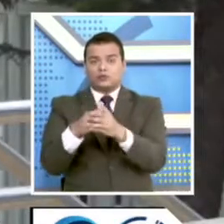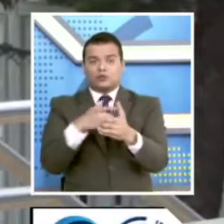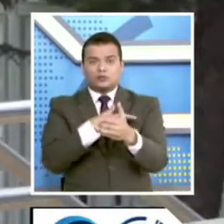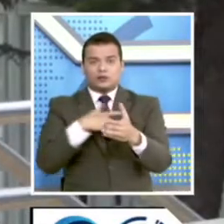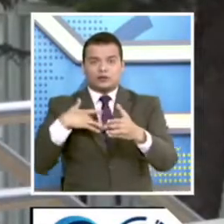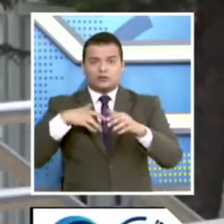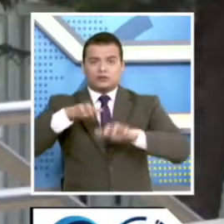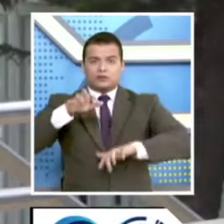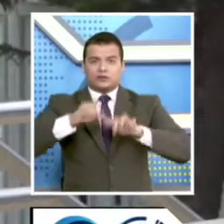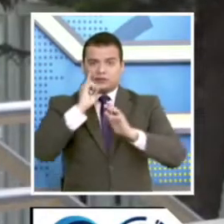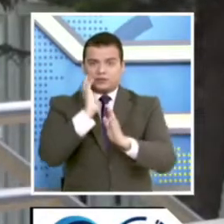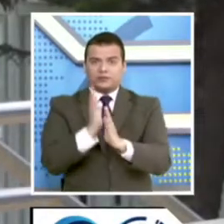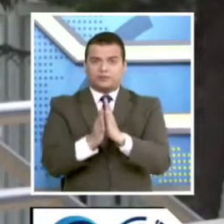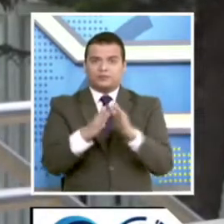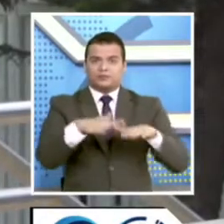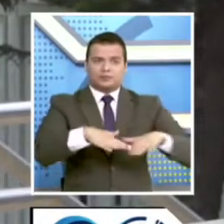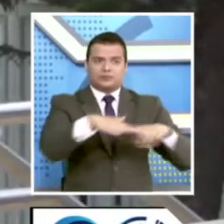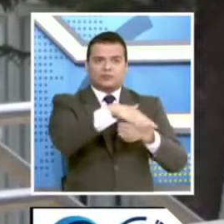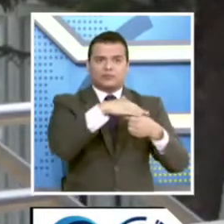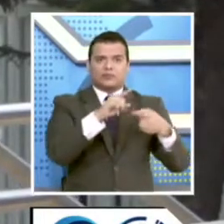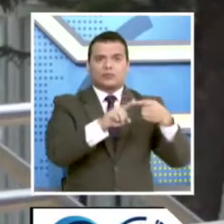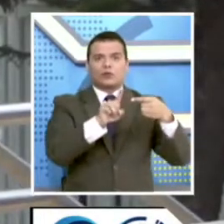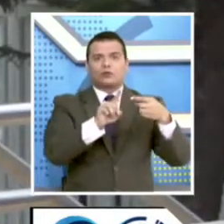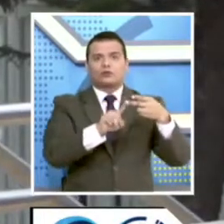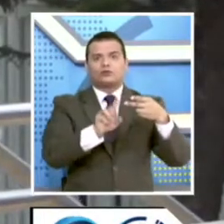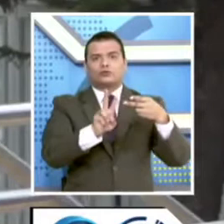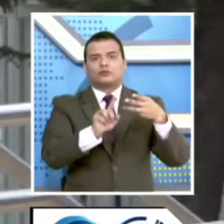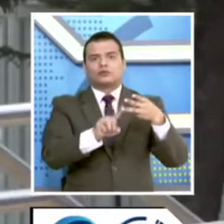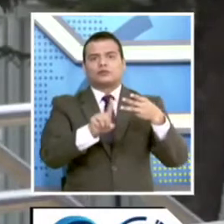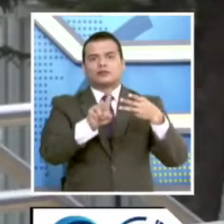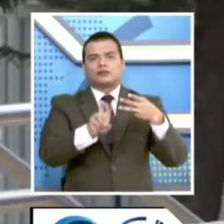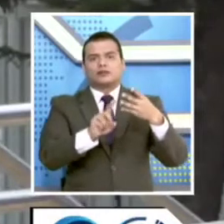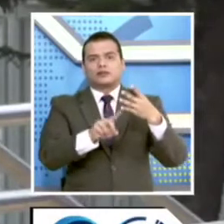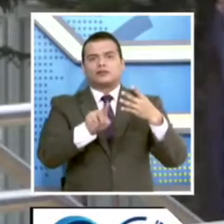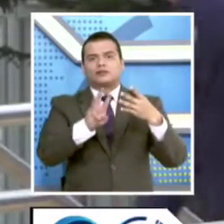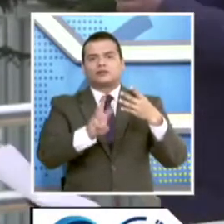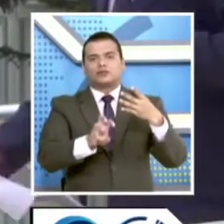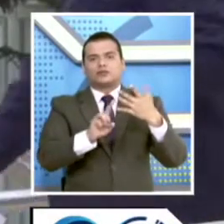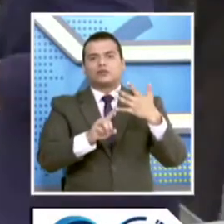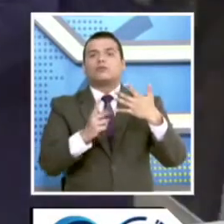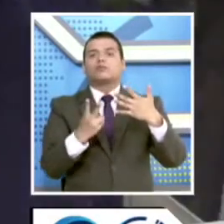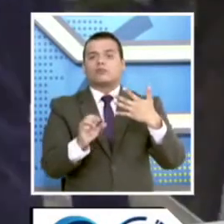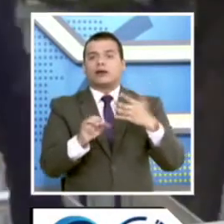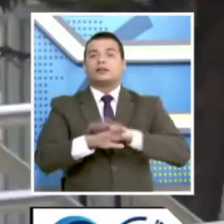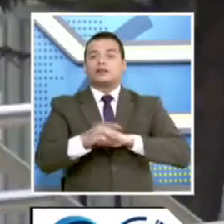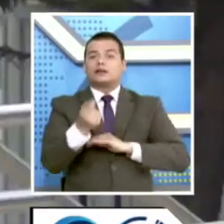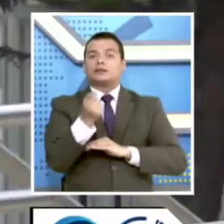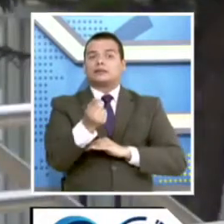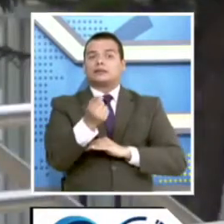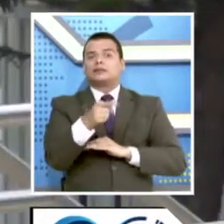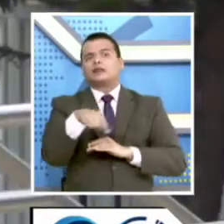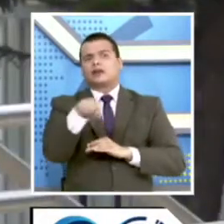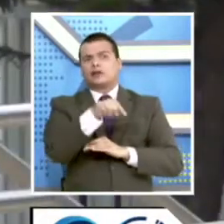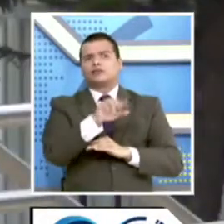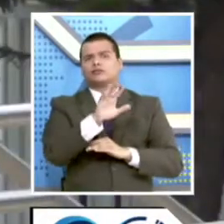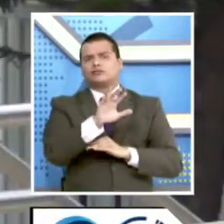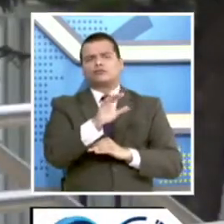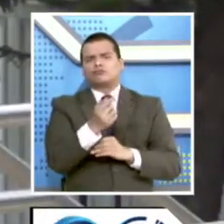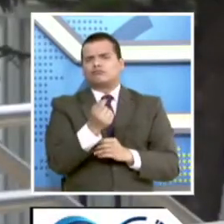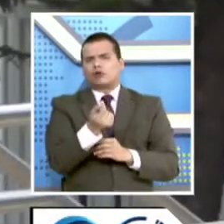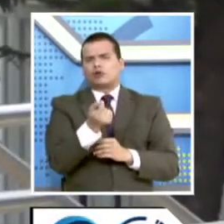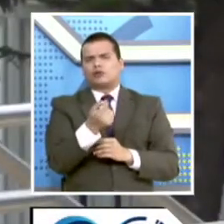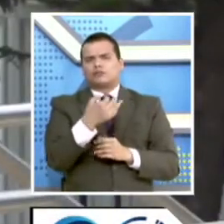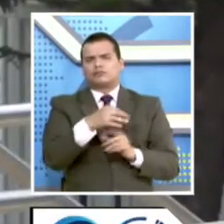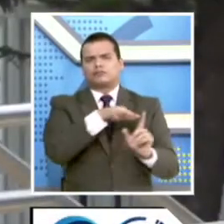de Cali que las comunas 1, 2, 17, 18 y 20 se encuentran aún en un riesgo menor de contagio. Yo me despido